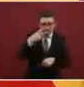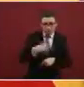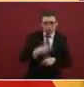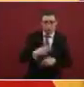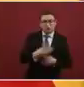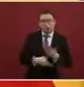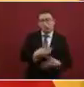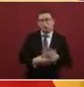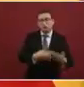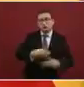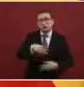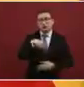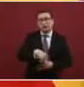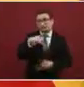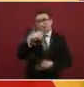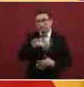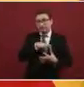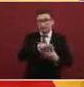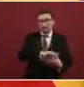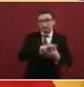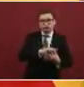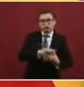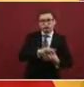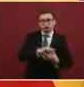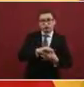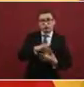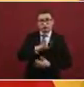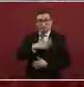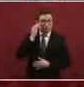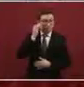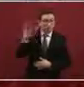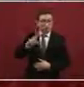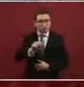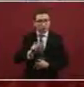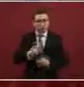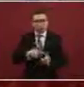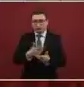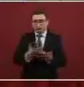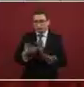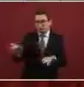ello nunca renunciar a sus orígenes. Y aquí tenemos algunos ejemplos muy ilustres de ellos.